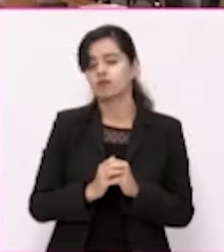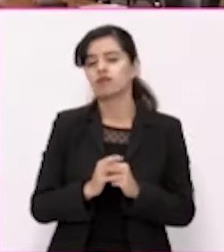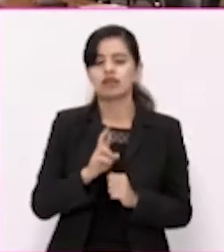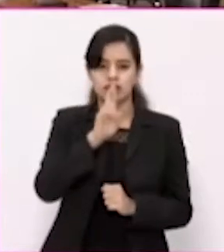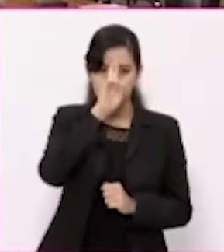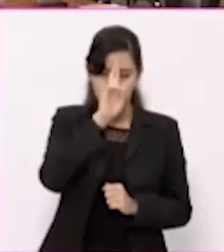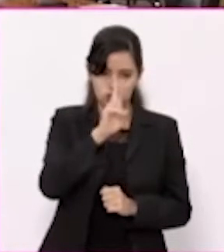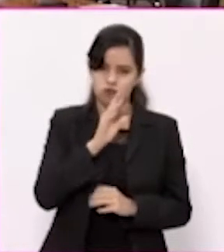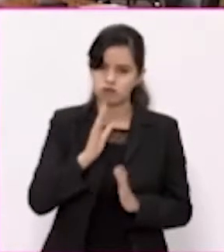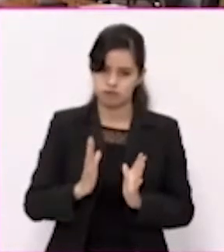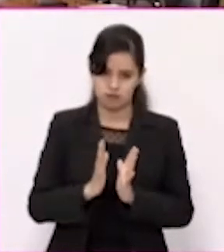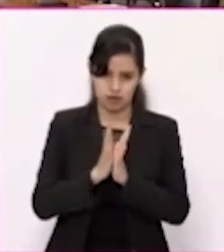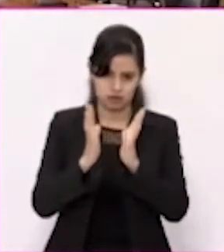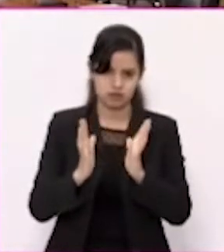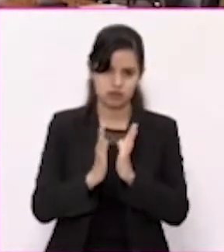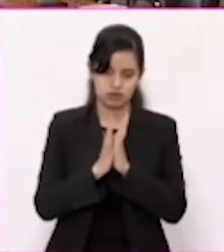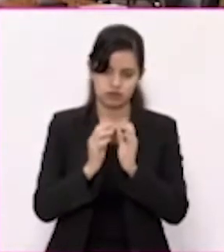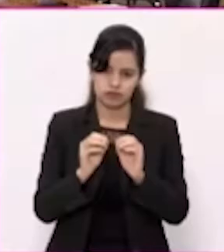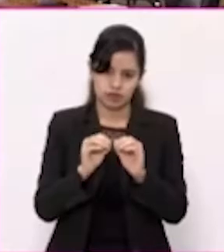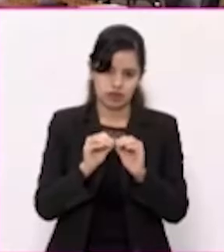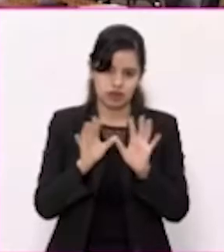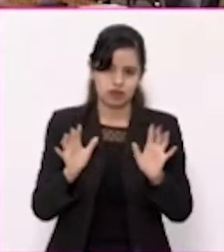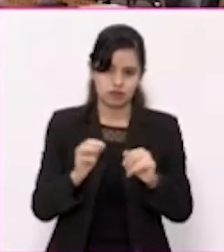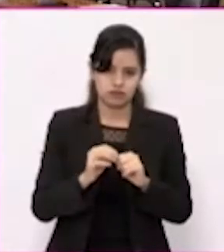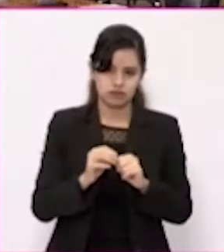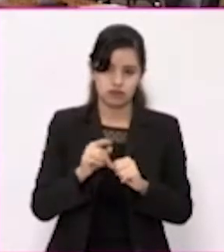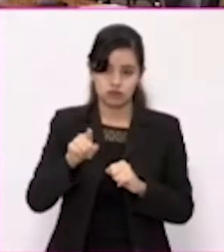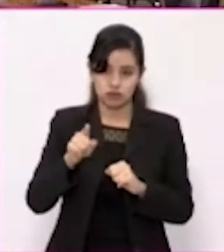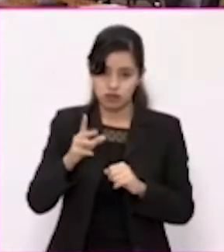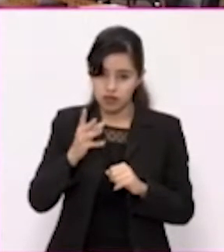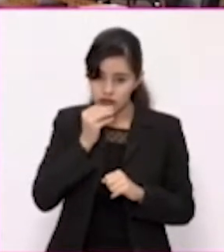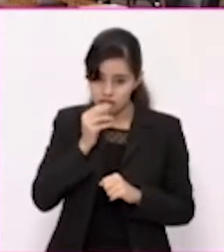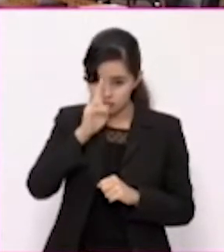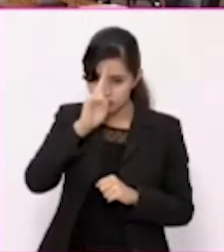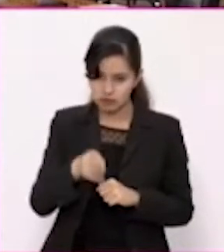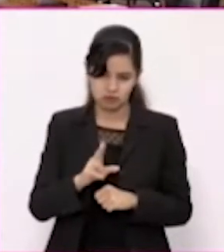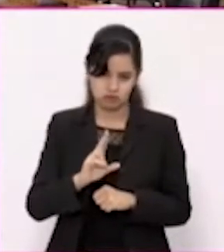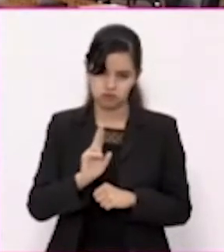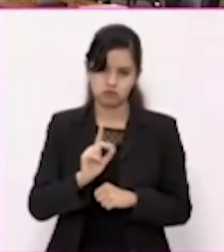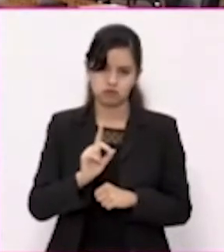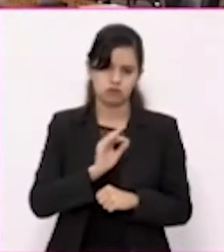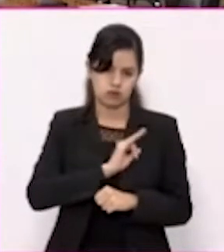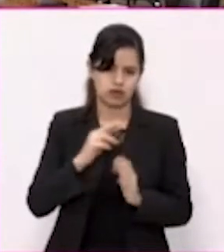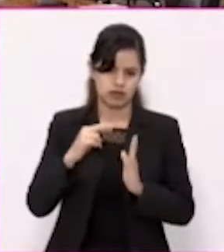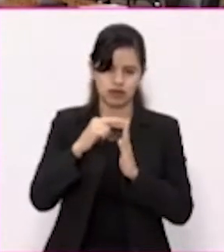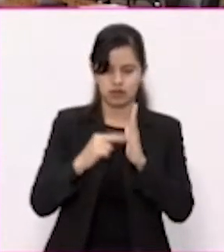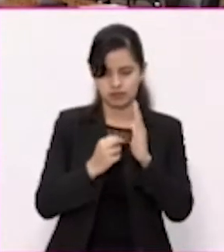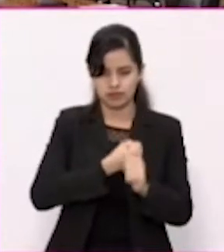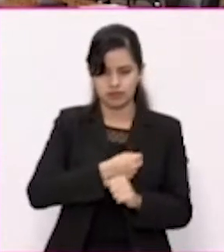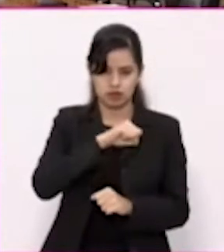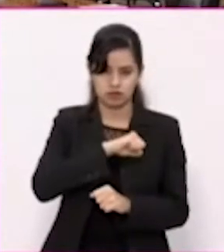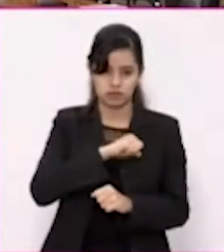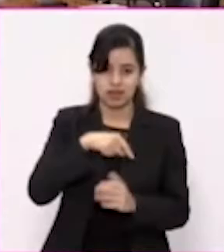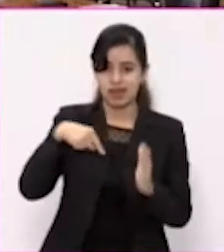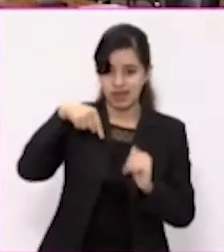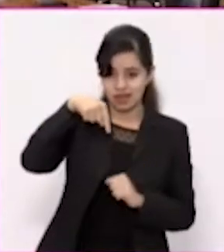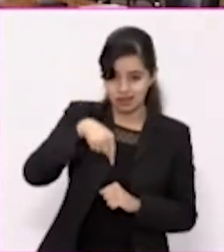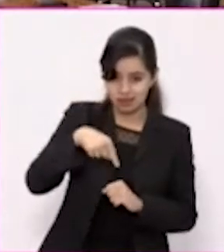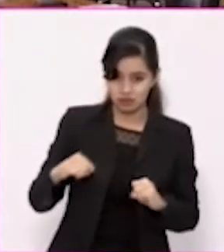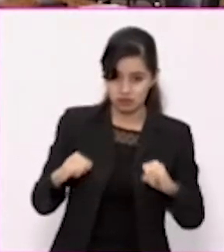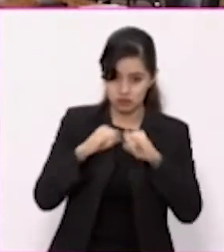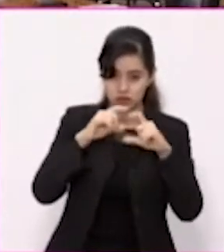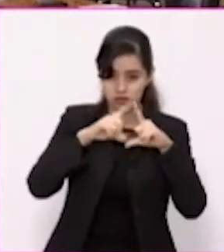respetuoso, democrático y sin lugar a dudas ausente de censura debate, nos ciñamos a las normas sanitarias que rigen en el Instituto